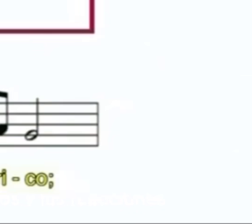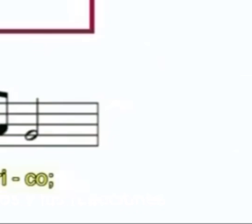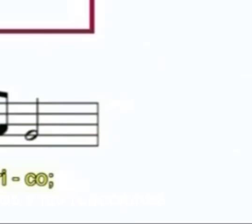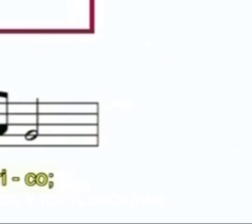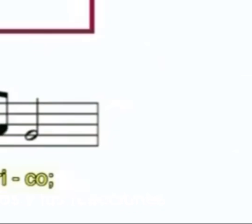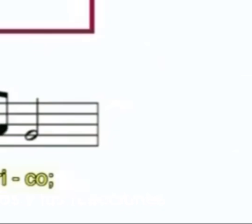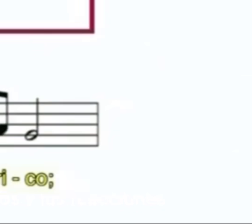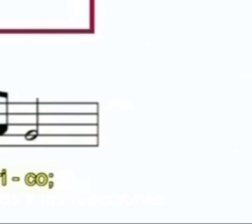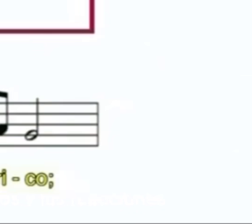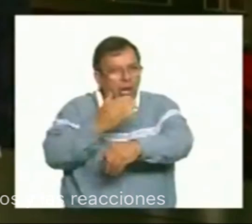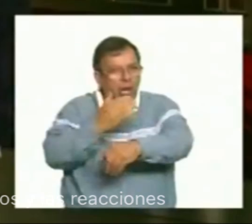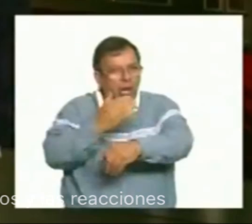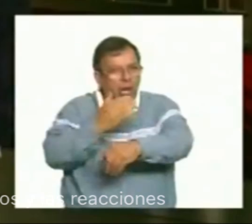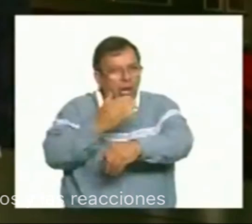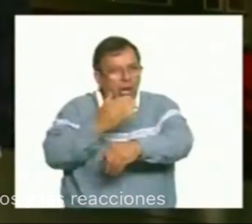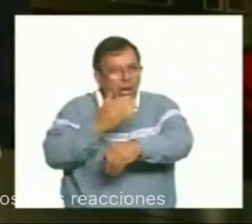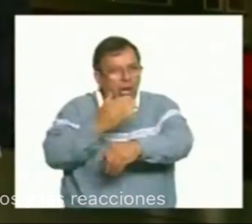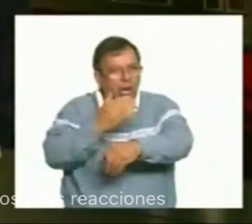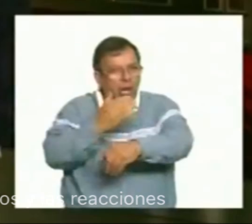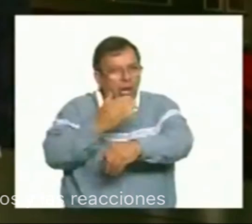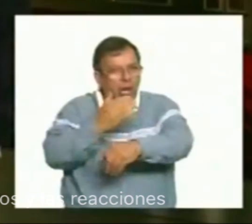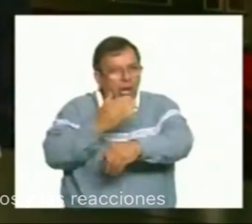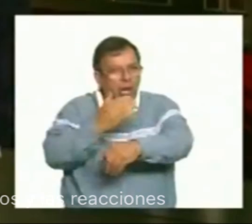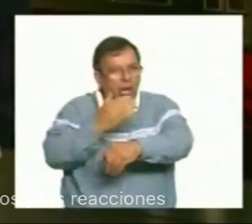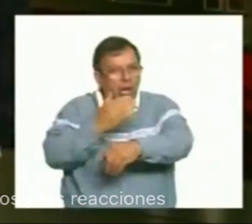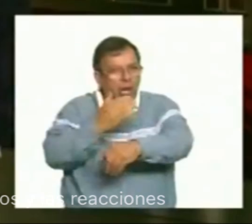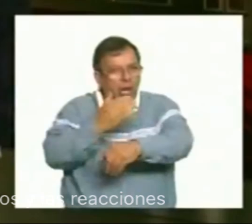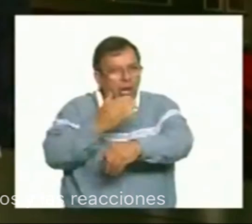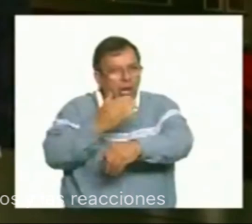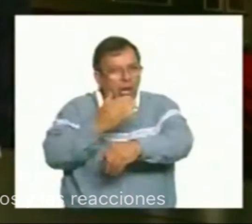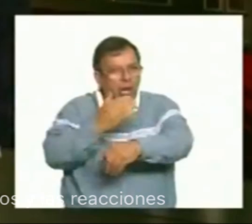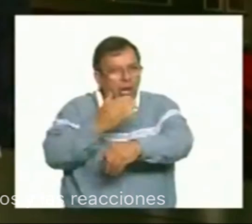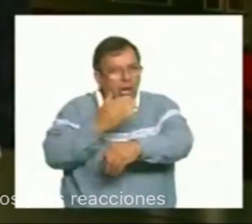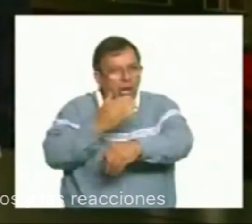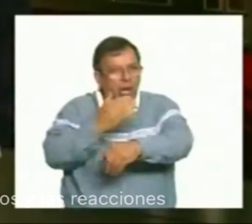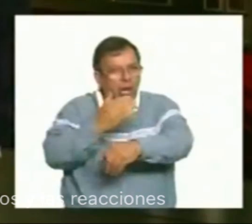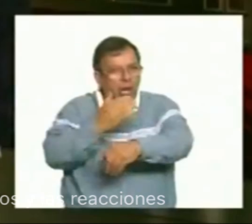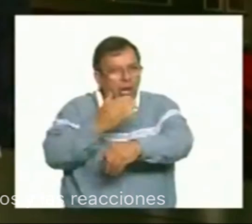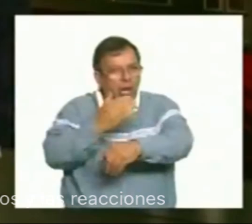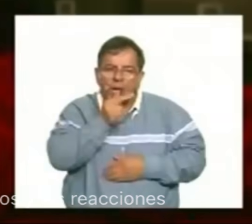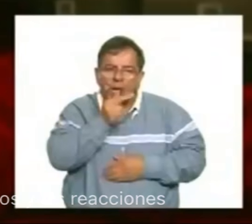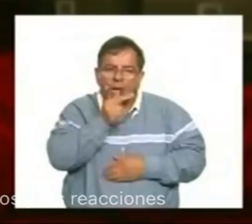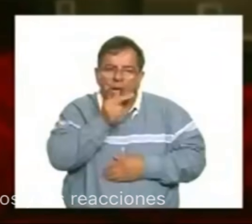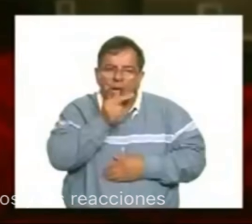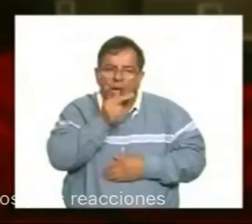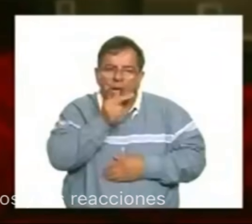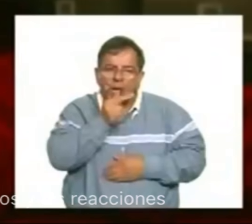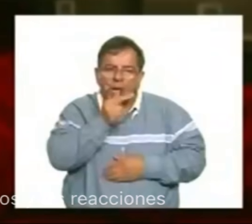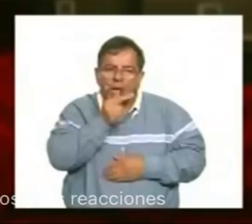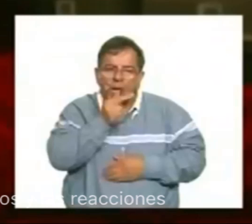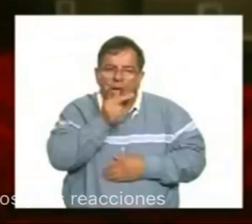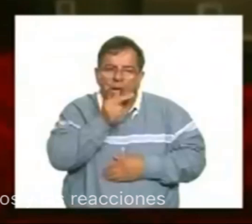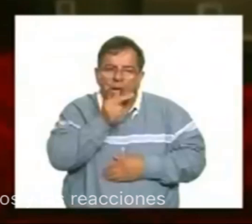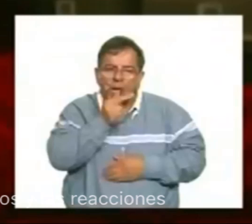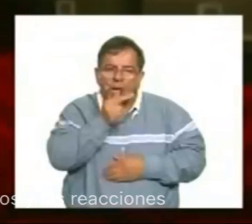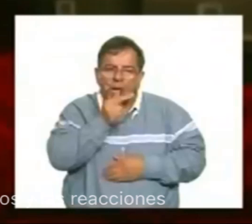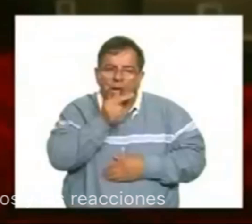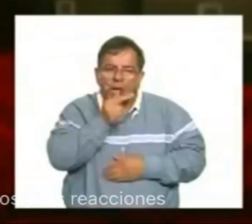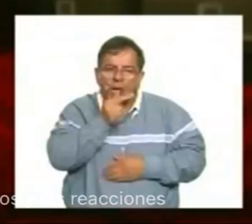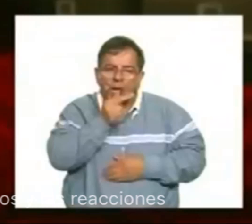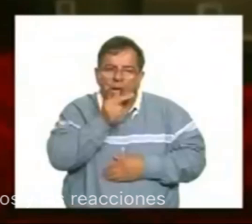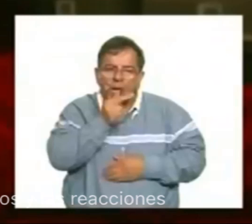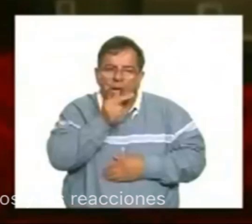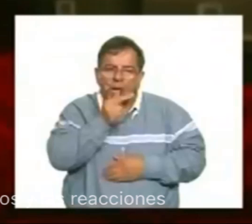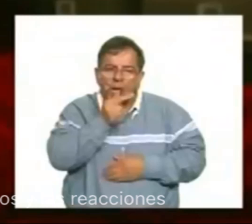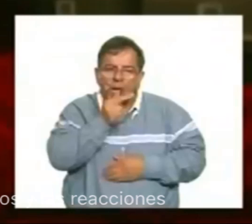canción completa vamos a curiosidades musicales hoy hablaremos del orchestra la orquesta significa el lugar para lanzar qué tiene